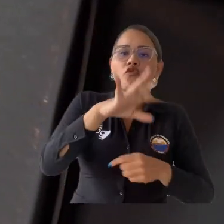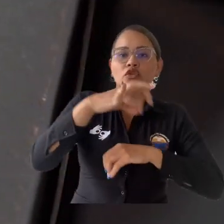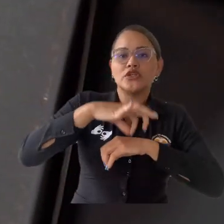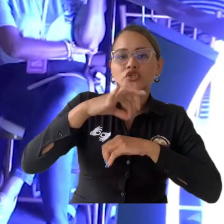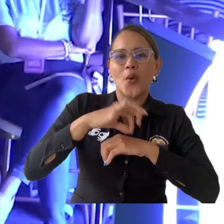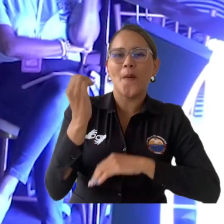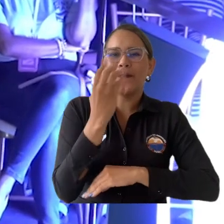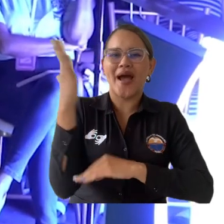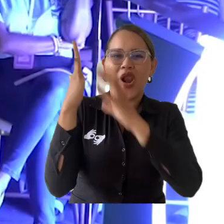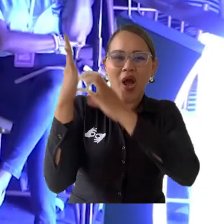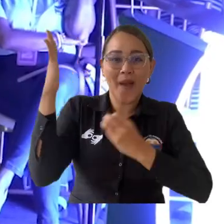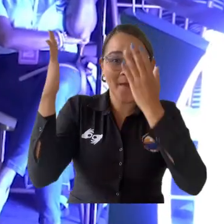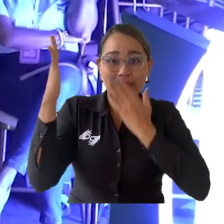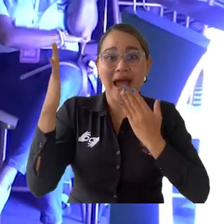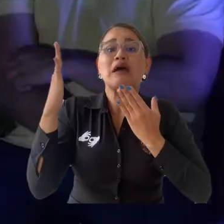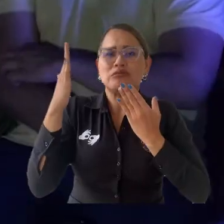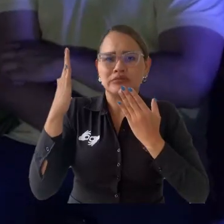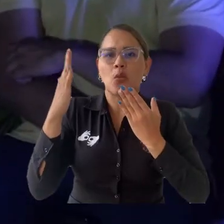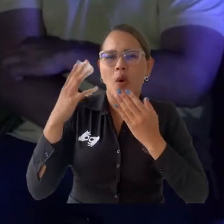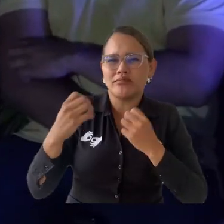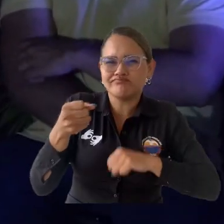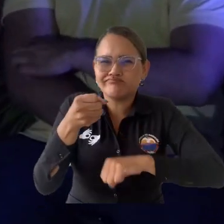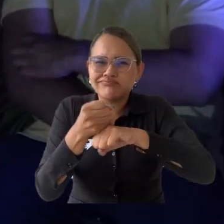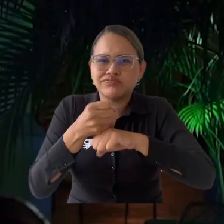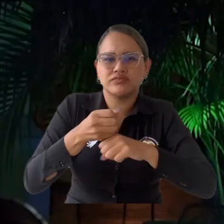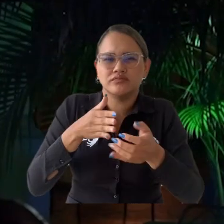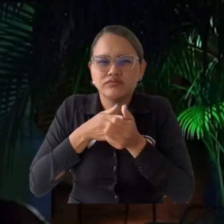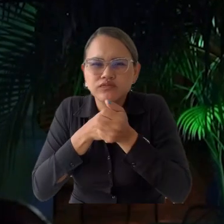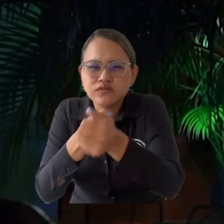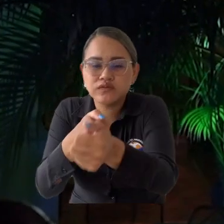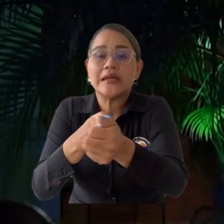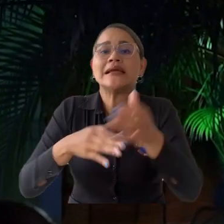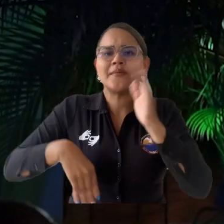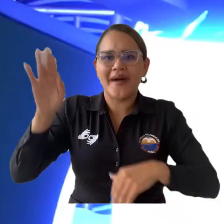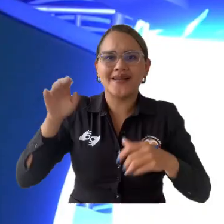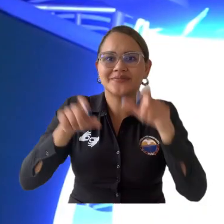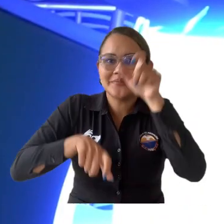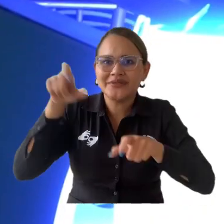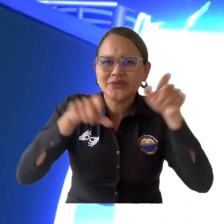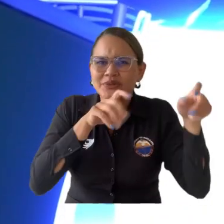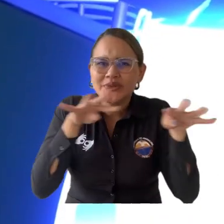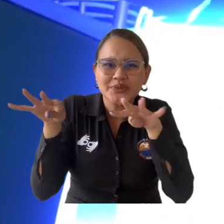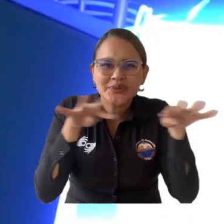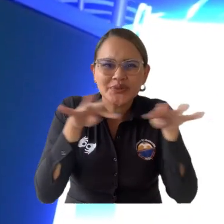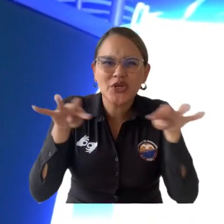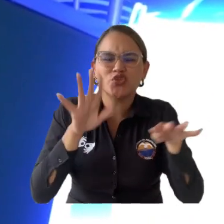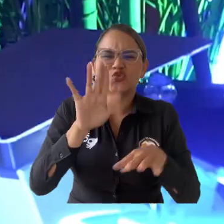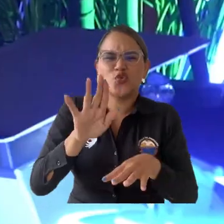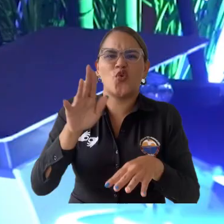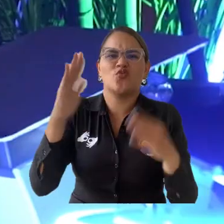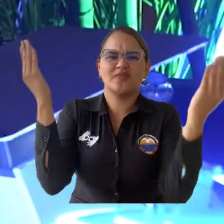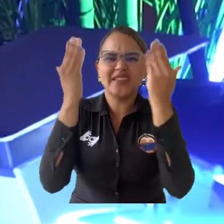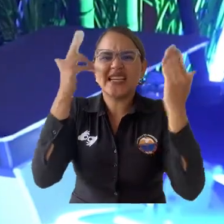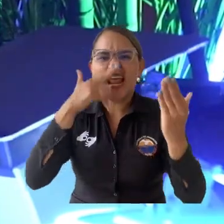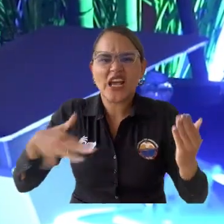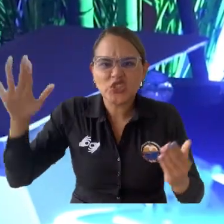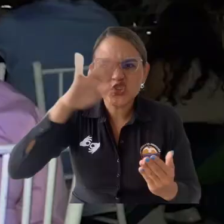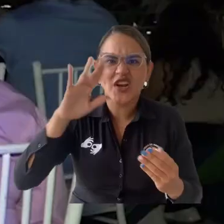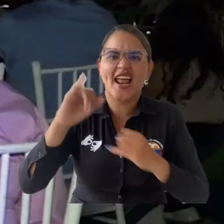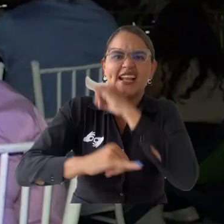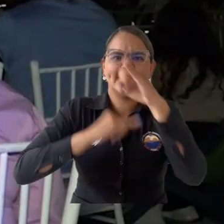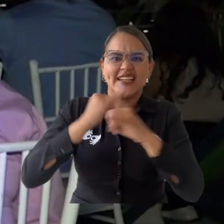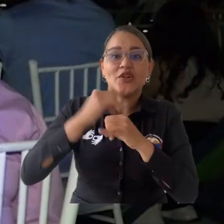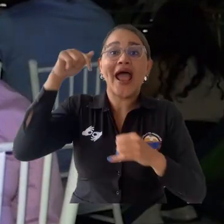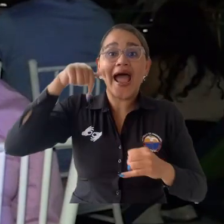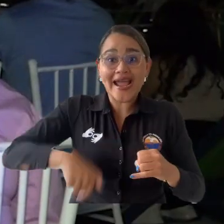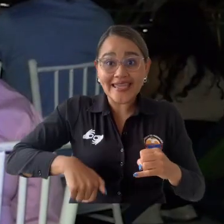por la Fundación Bajo un Palo de Mango, en el cual los amantes del séptimo arte disfrutaron de piezas audiovisuales nacionales e